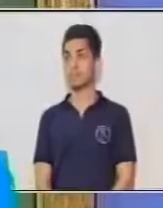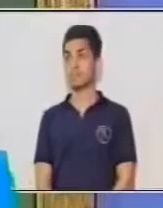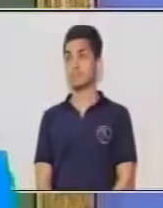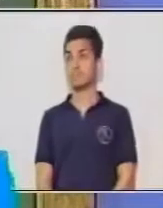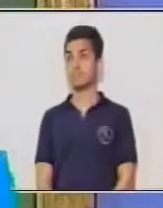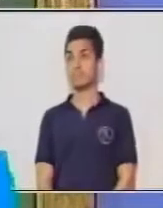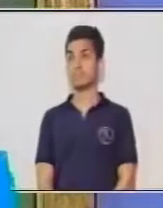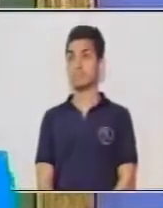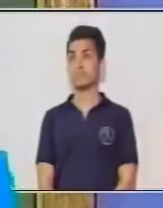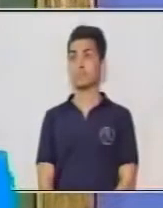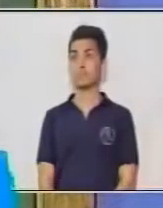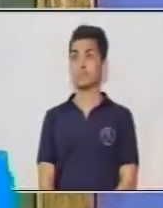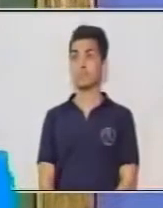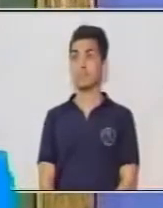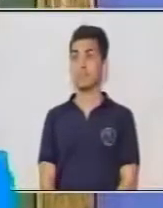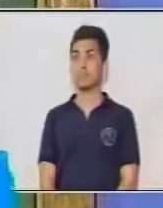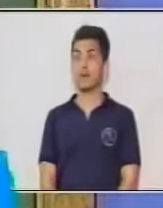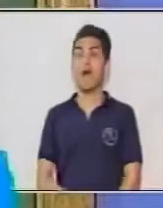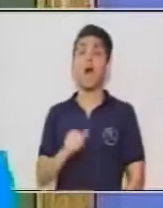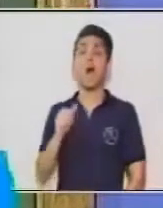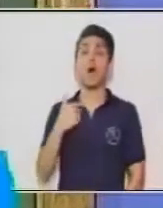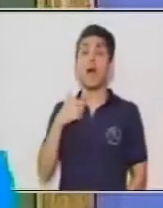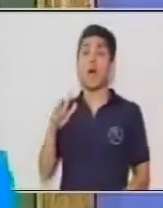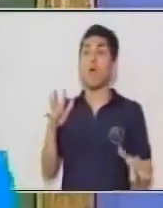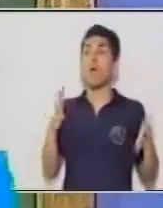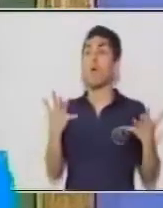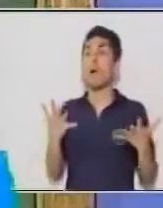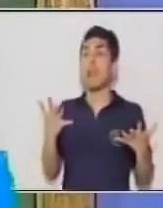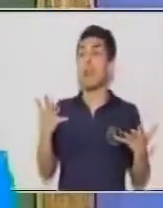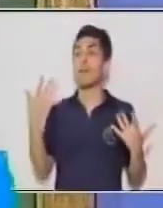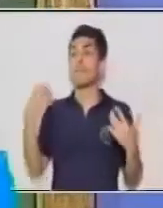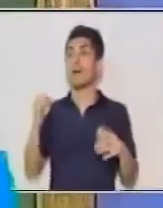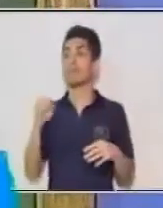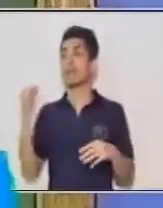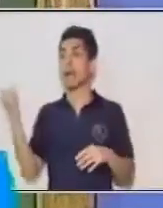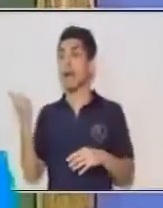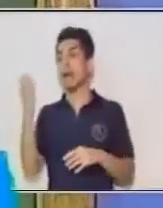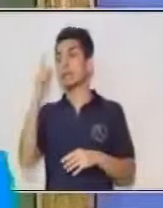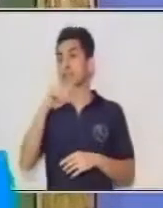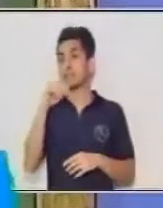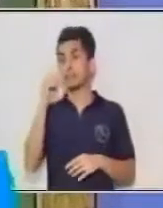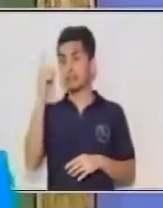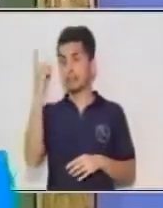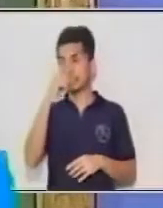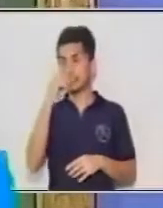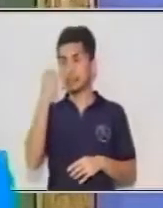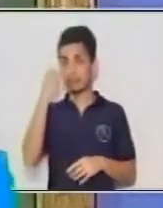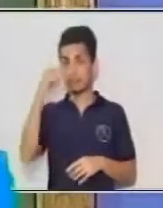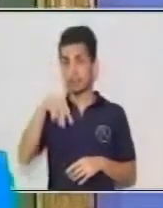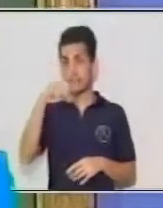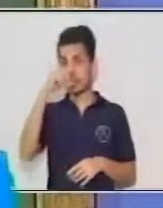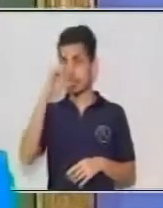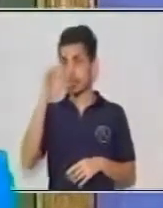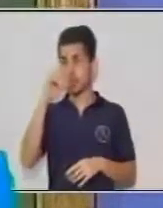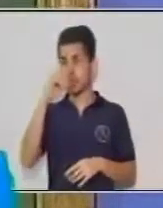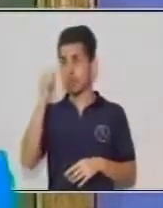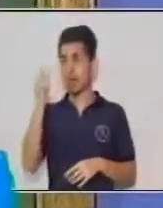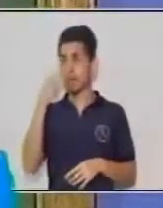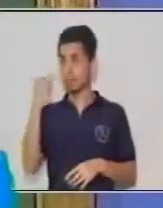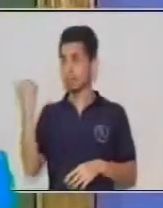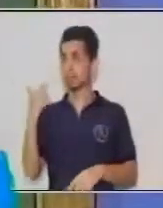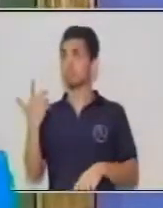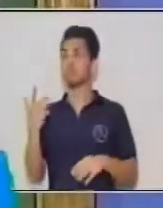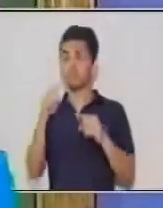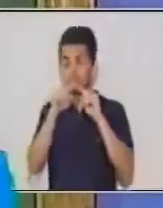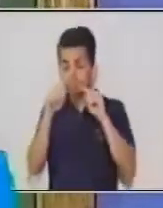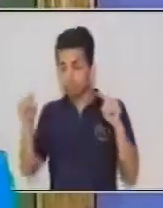Ahora identifiquemos. ¿Cuál va a ser nuestra asíntota horizontal? ¿Cuál es nuestra asíntota horizontal?